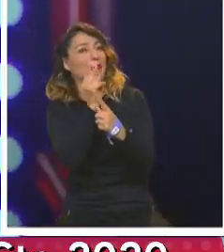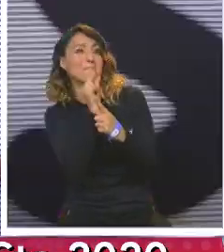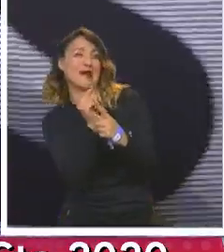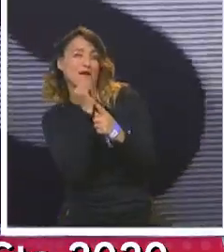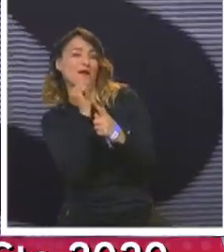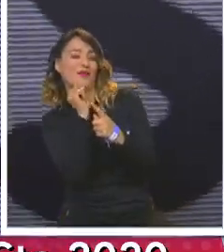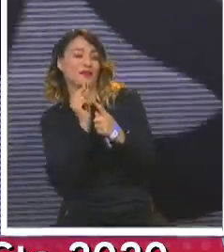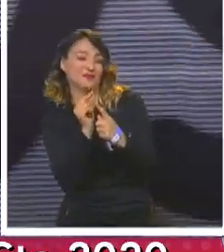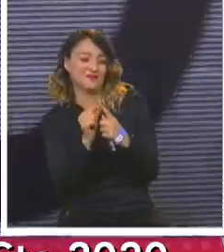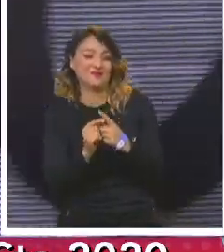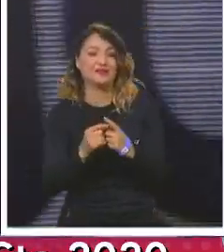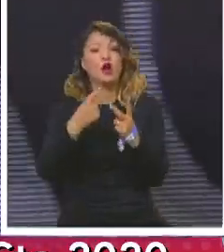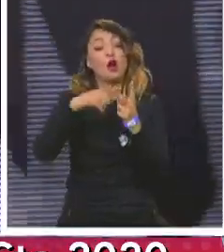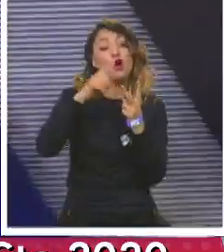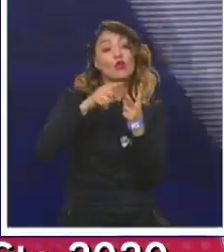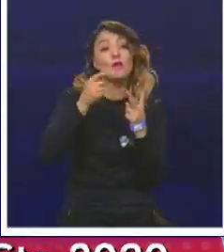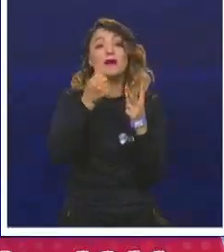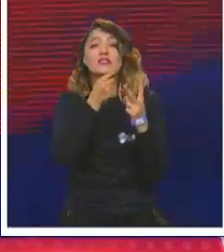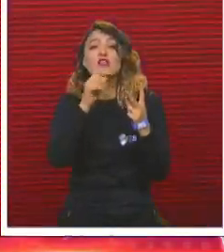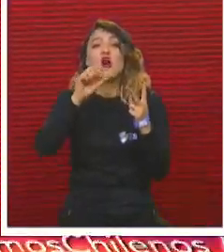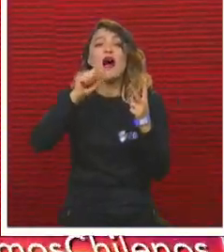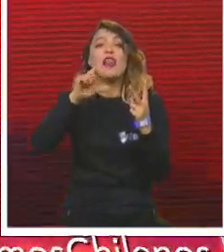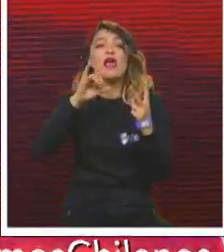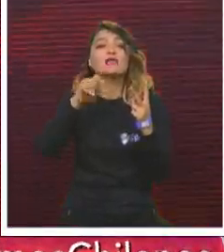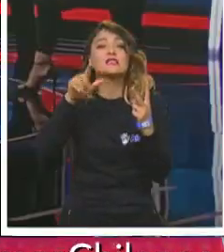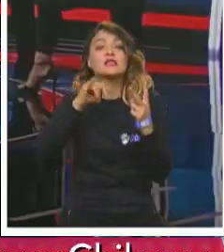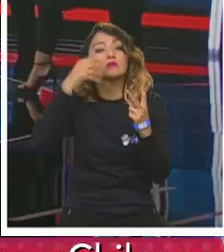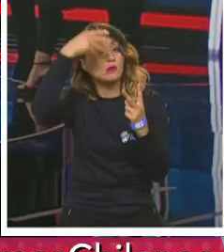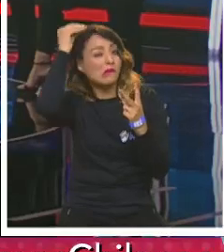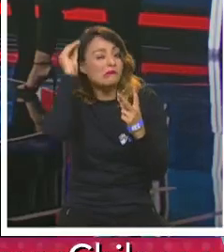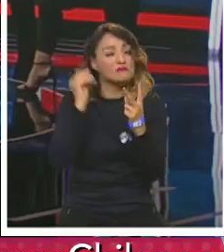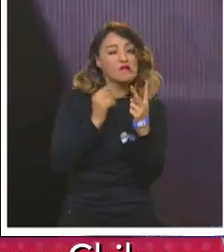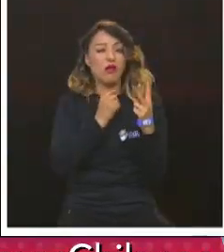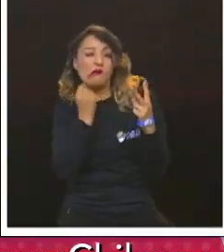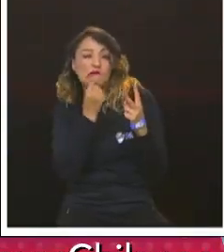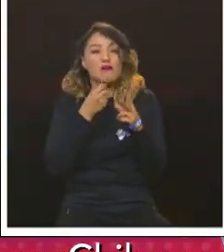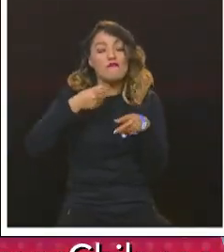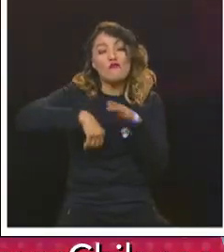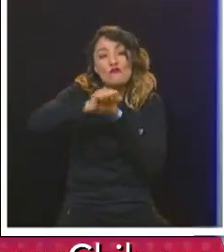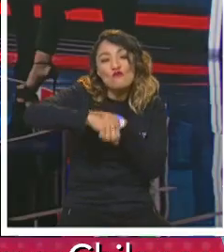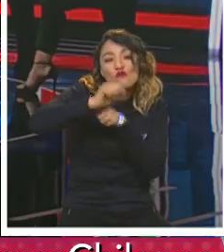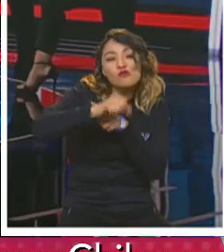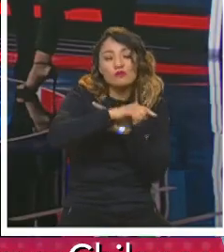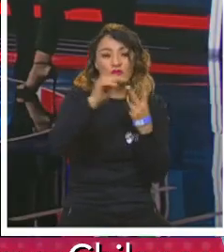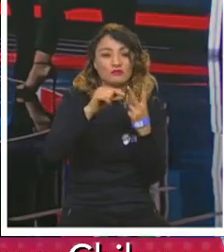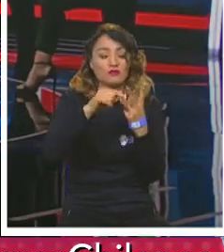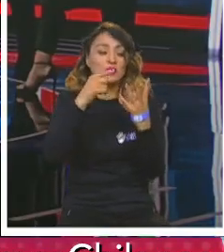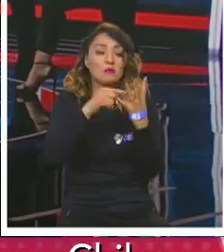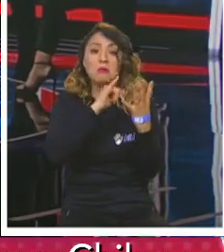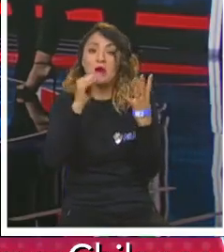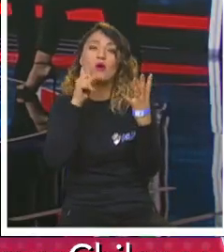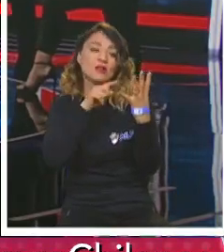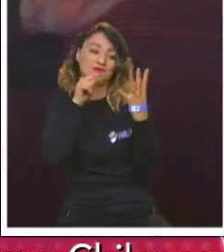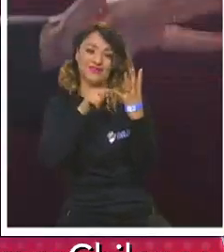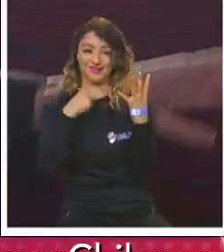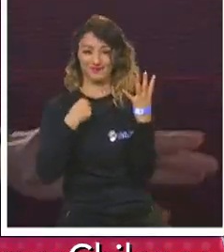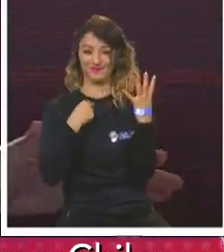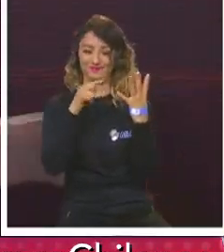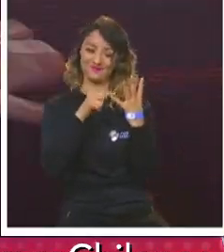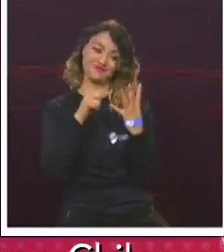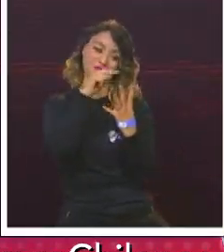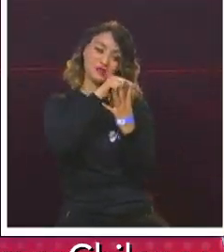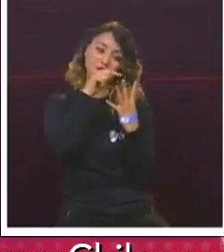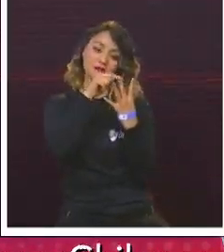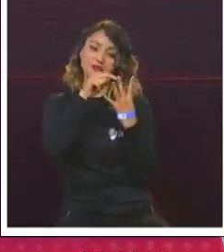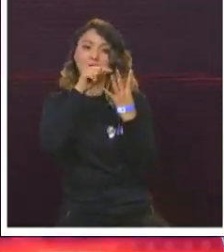Pampo, el Fresh, que es como Alexis Sánchez del mundo del reciclaje. Bueno, para contar historia, lo entendí. Después estoy yo, el más chiquitito. Entonces hay una camada de